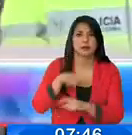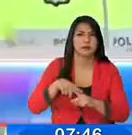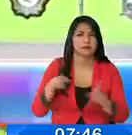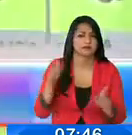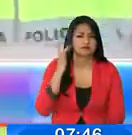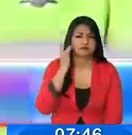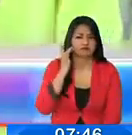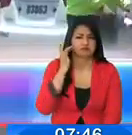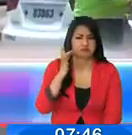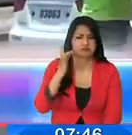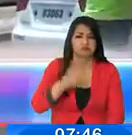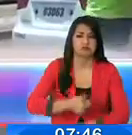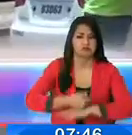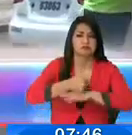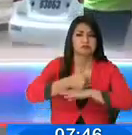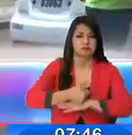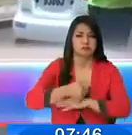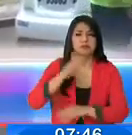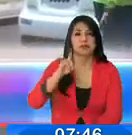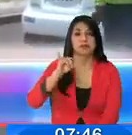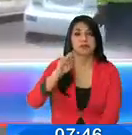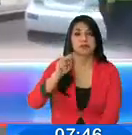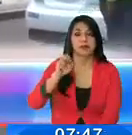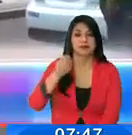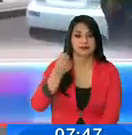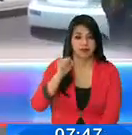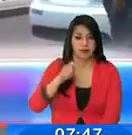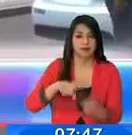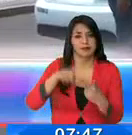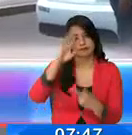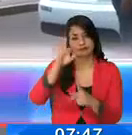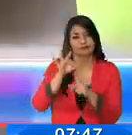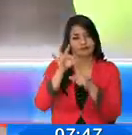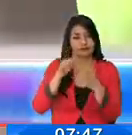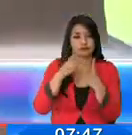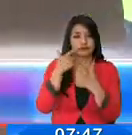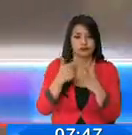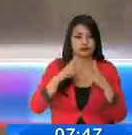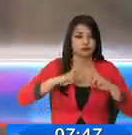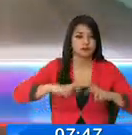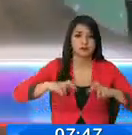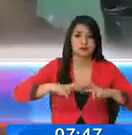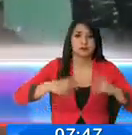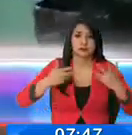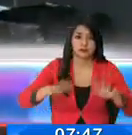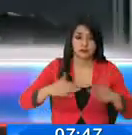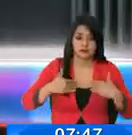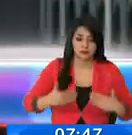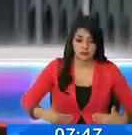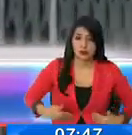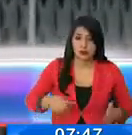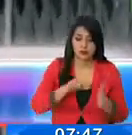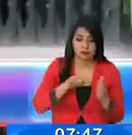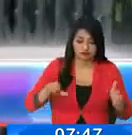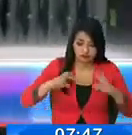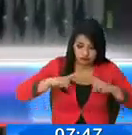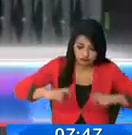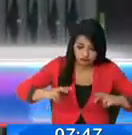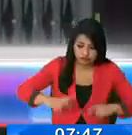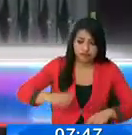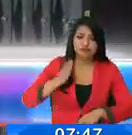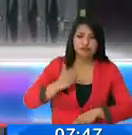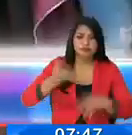es investigada por personal de la DINASED, Criminalística y Fiscalía. Luego de la necropsia se conocerá las verdaderas causas